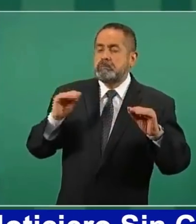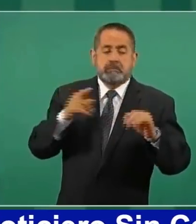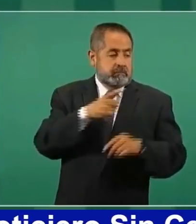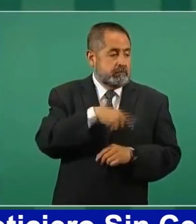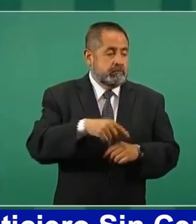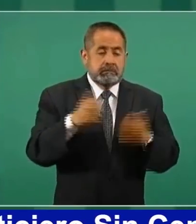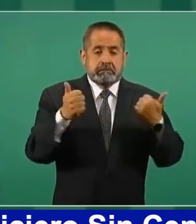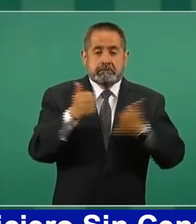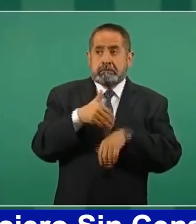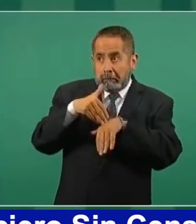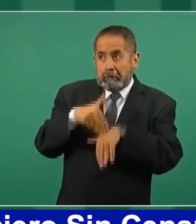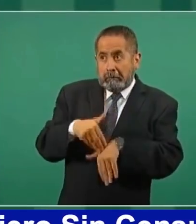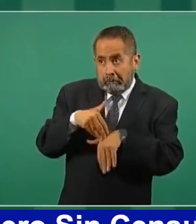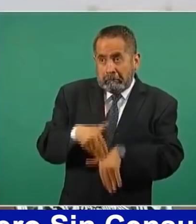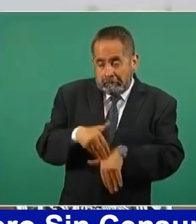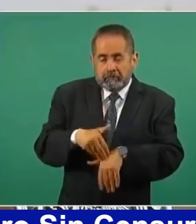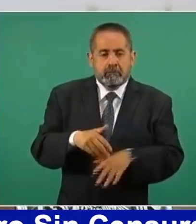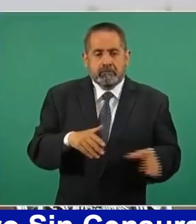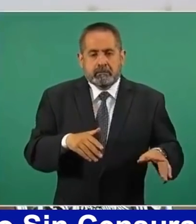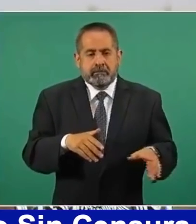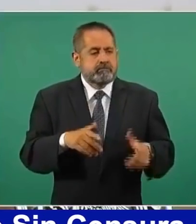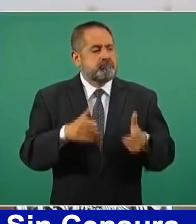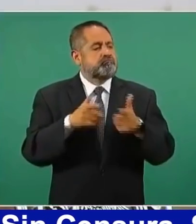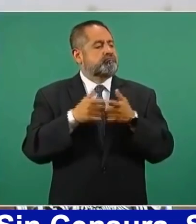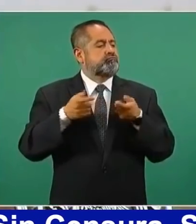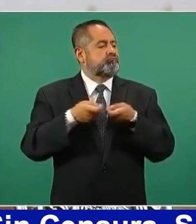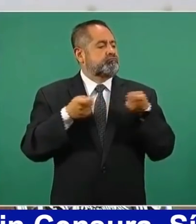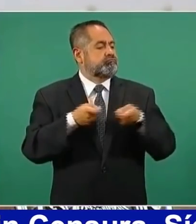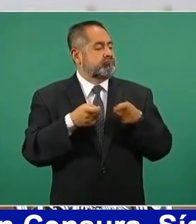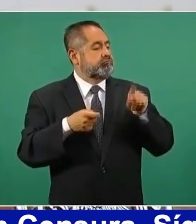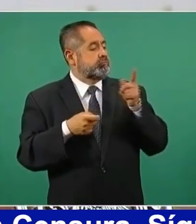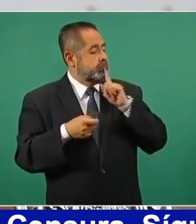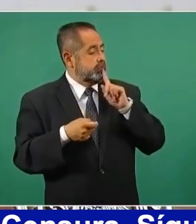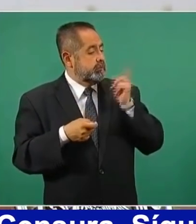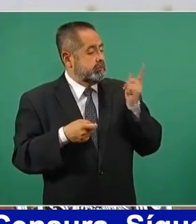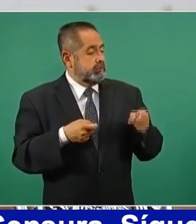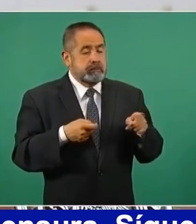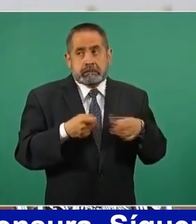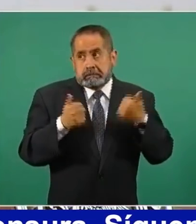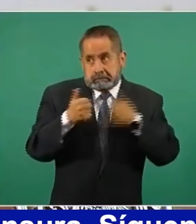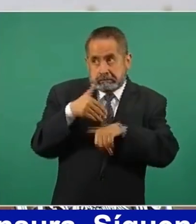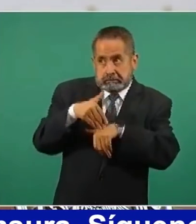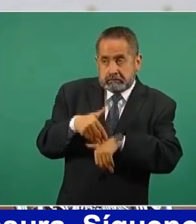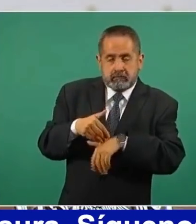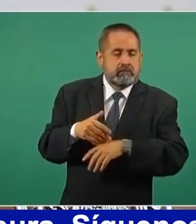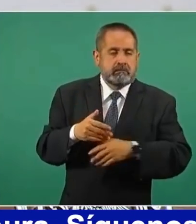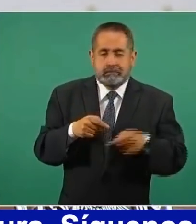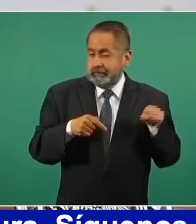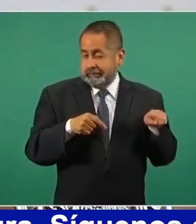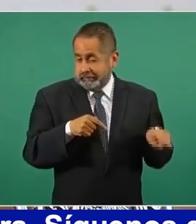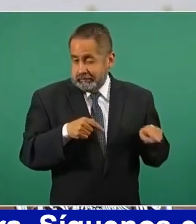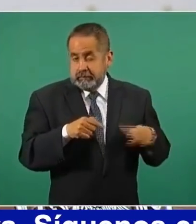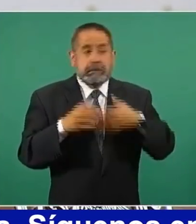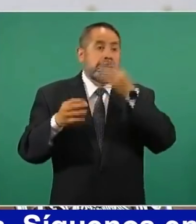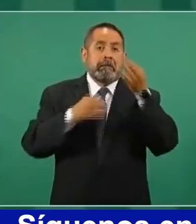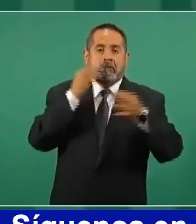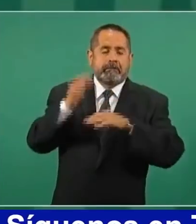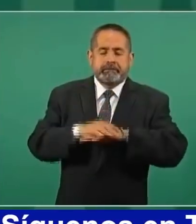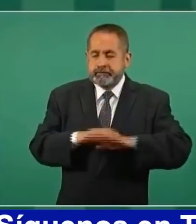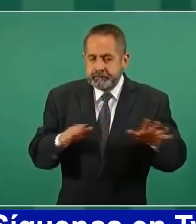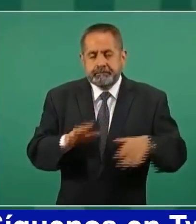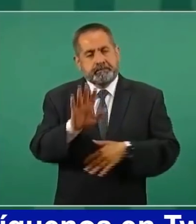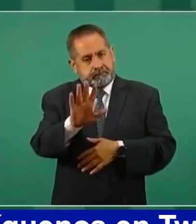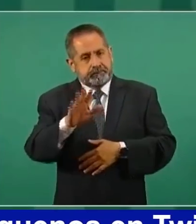sometidos al poder y sobre todo a los grupos de intereses creados. Pues ahora nosotros no hemos